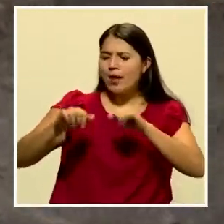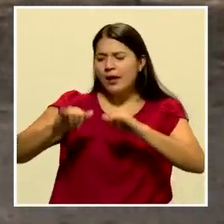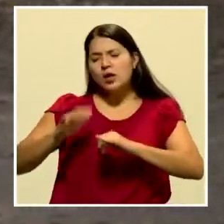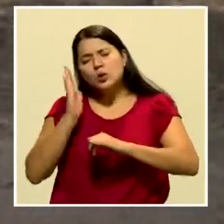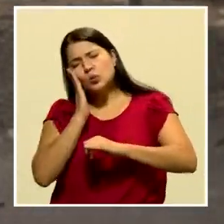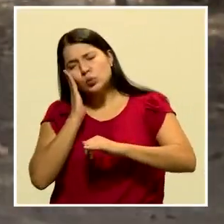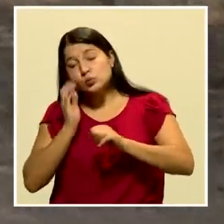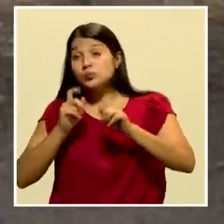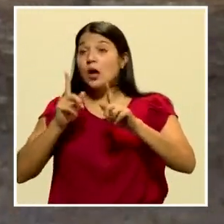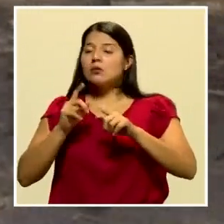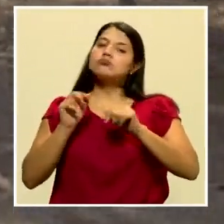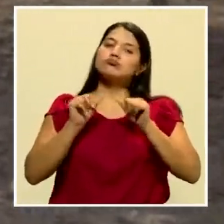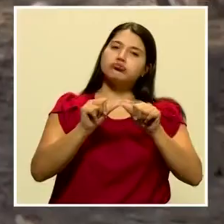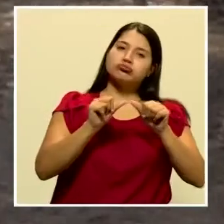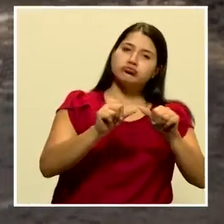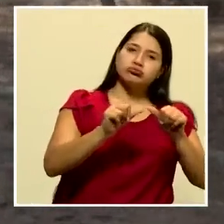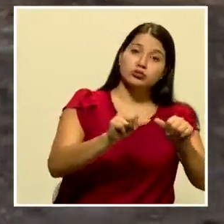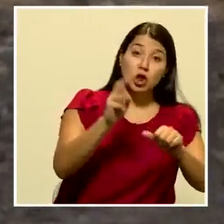les dan comida.